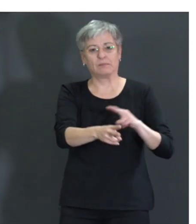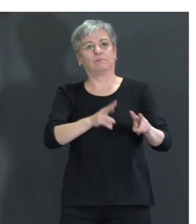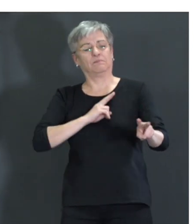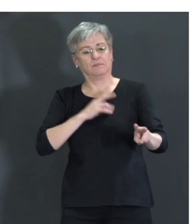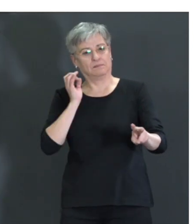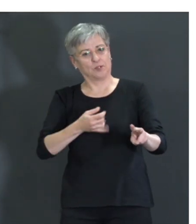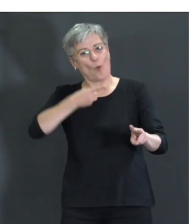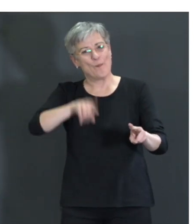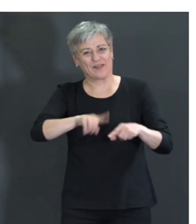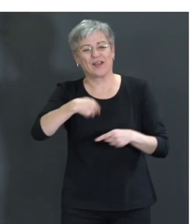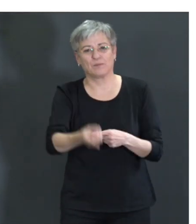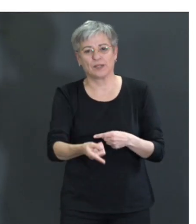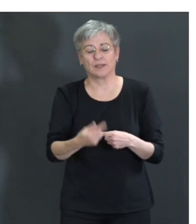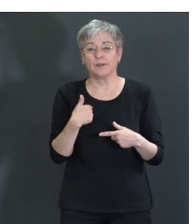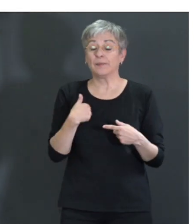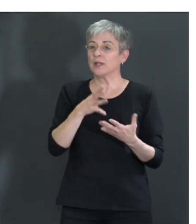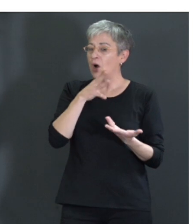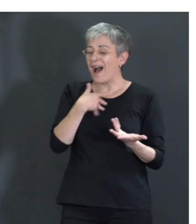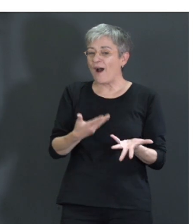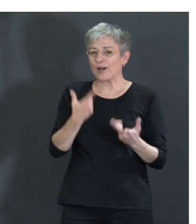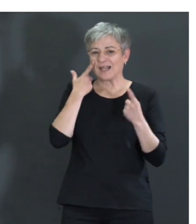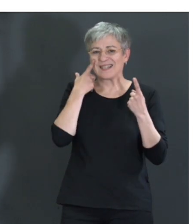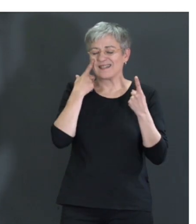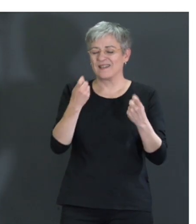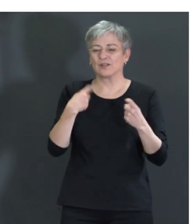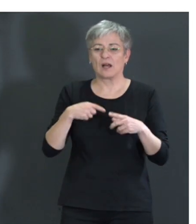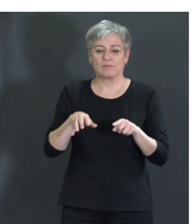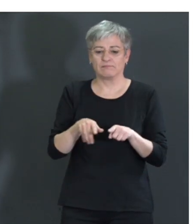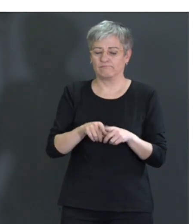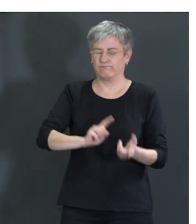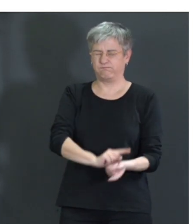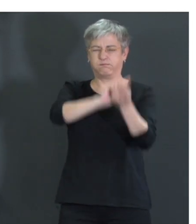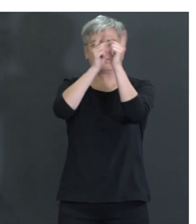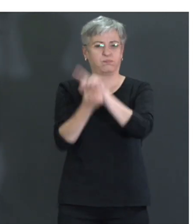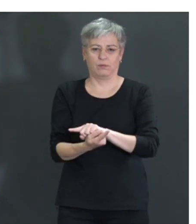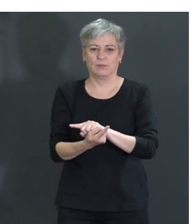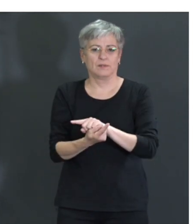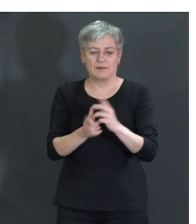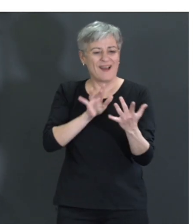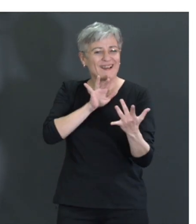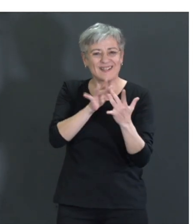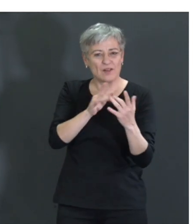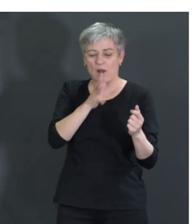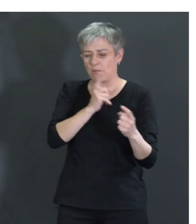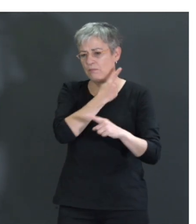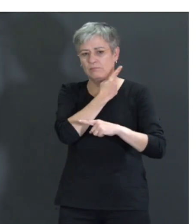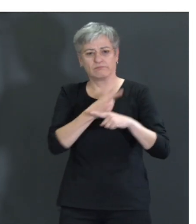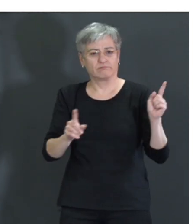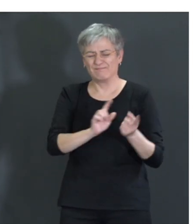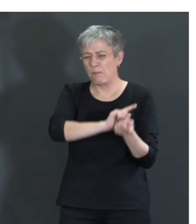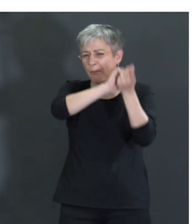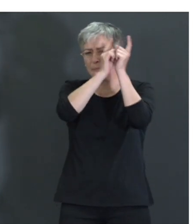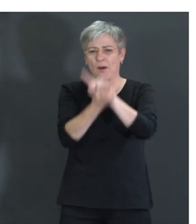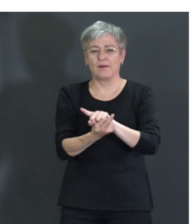te responde. Pero ahora se va a producir un salto tremendo en la interacción con estos dispositivos, con la